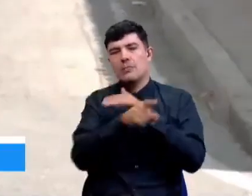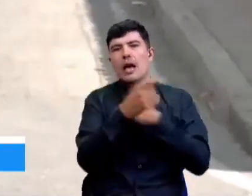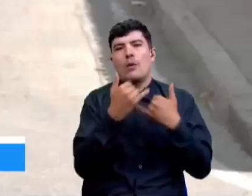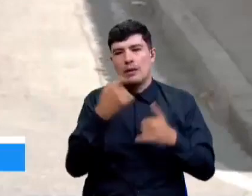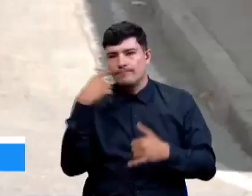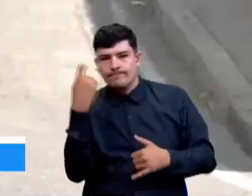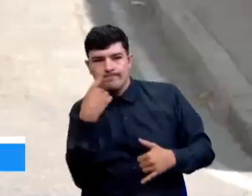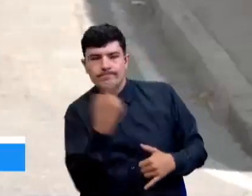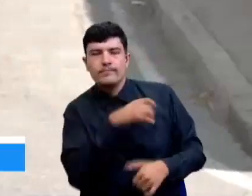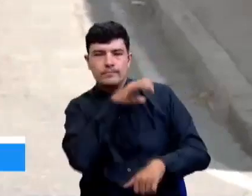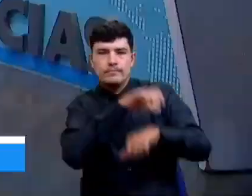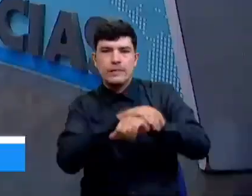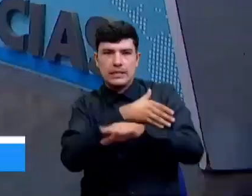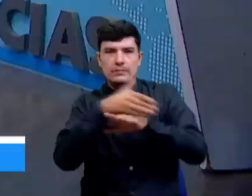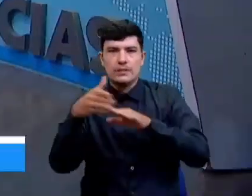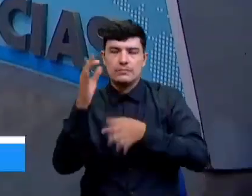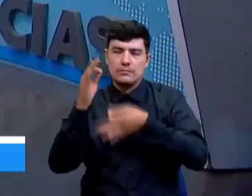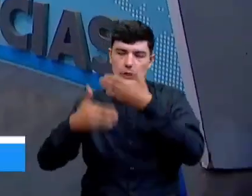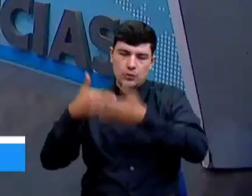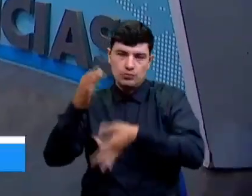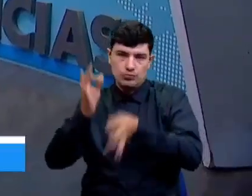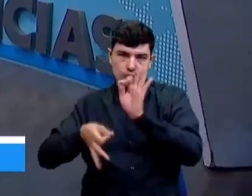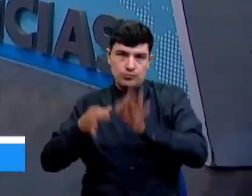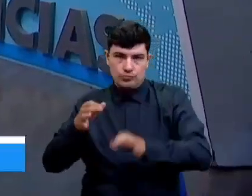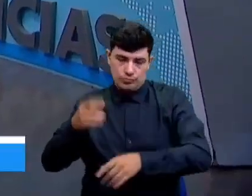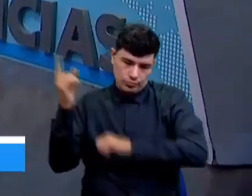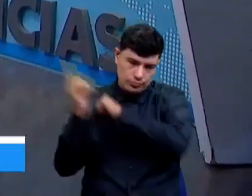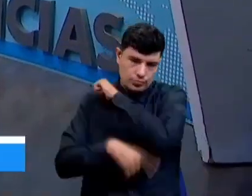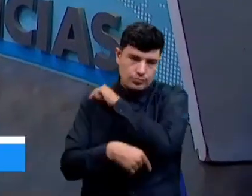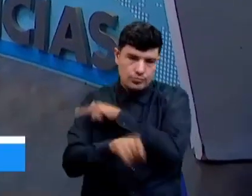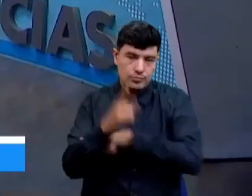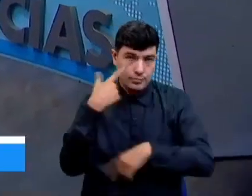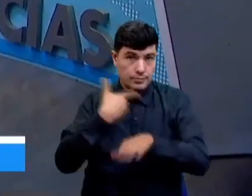Desde el municipio de Girón, soy Karina Chacón Díaz para Oriente Noticias, estamos informando.